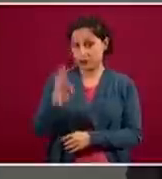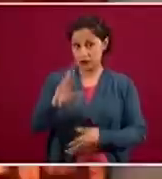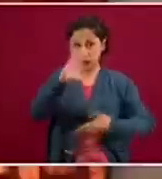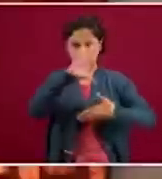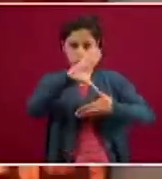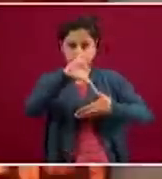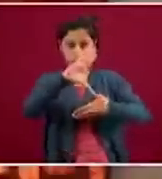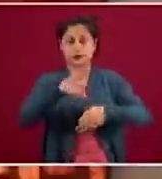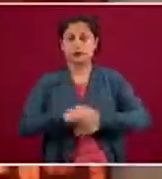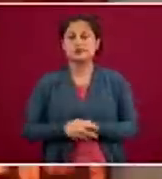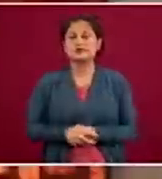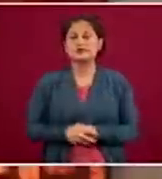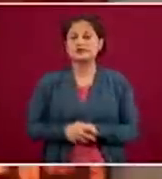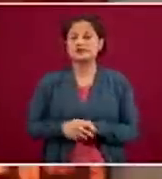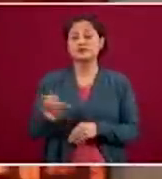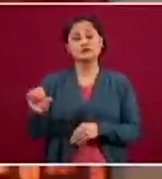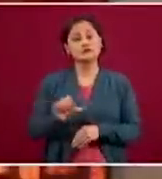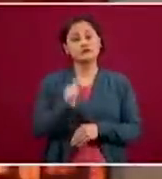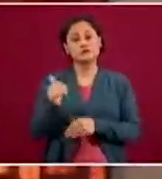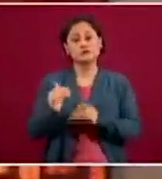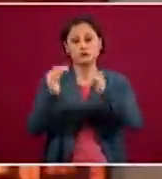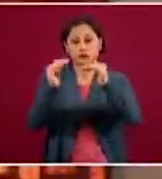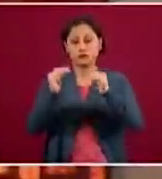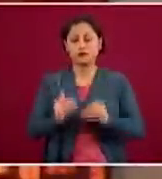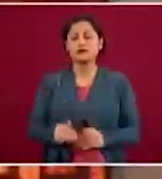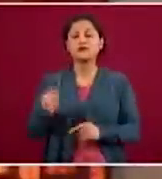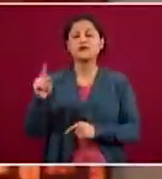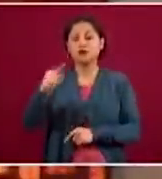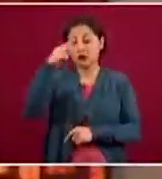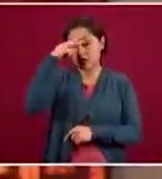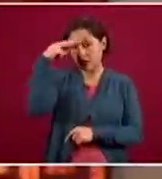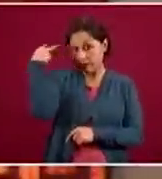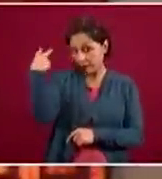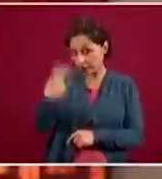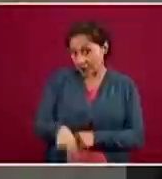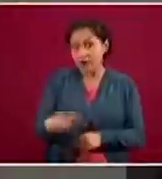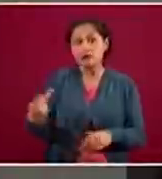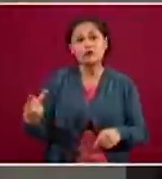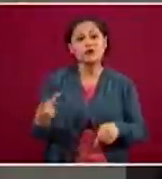Américas. En la siguiente actualizamos nuestras cifras para México,